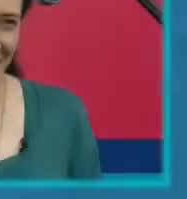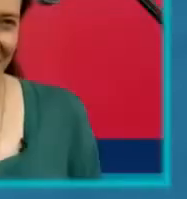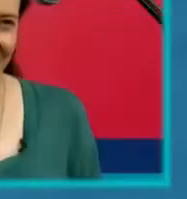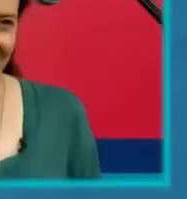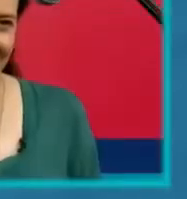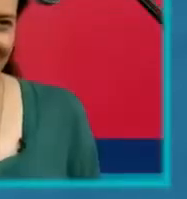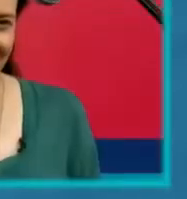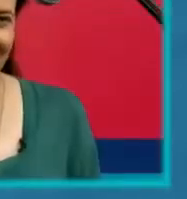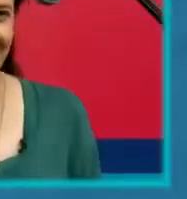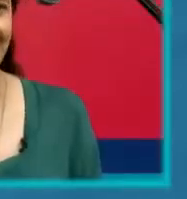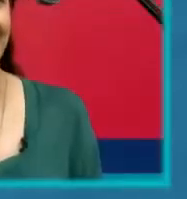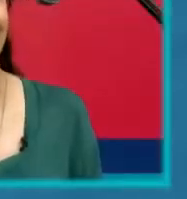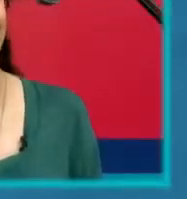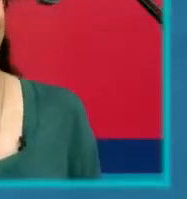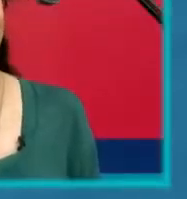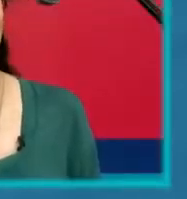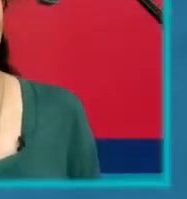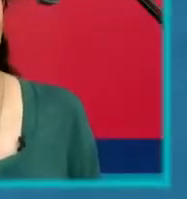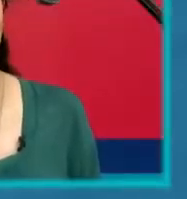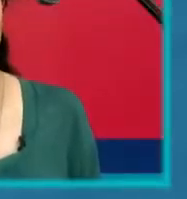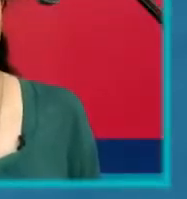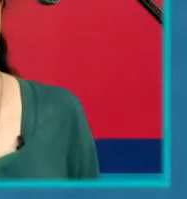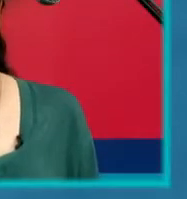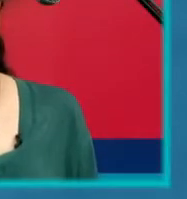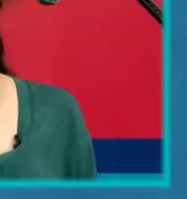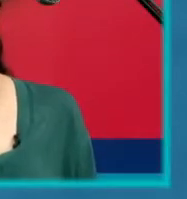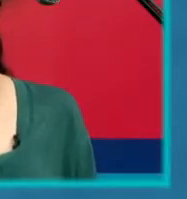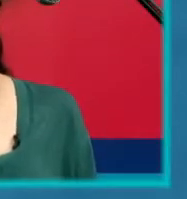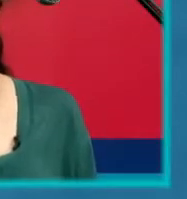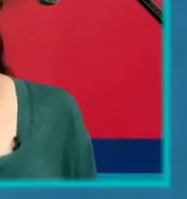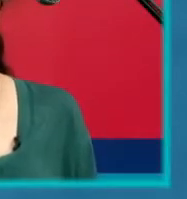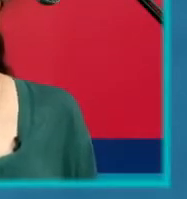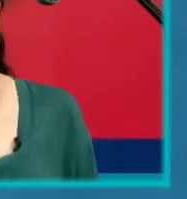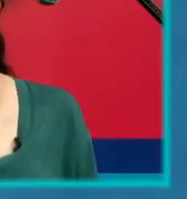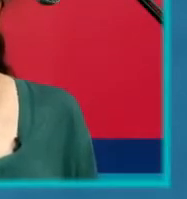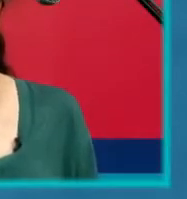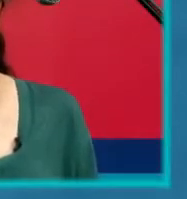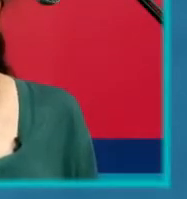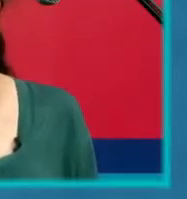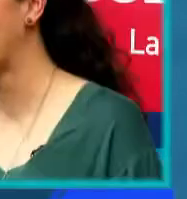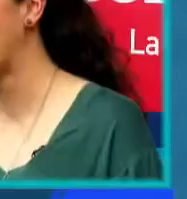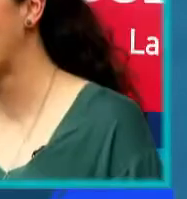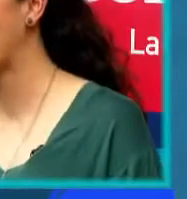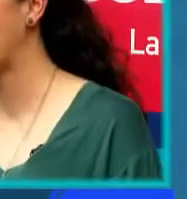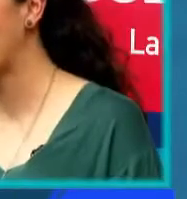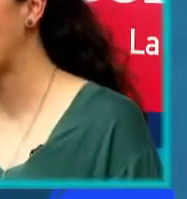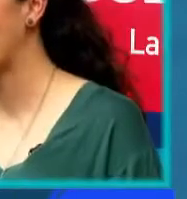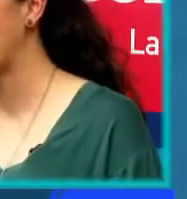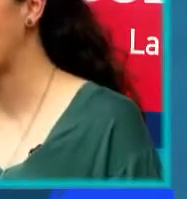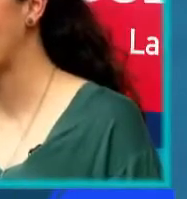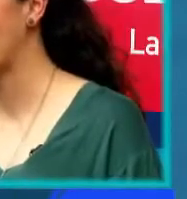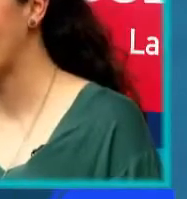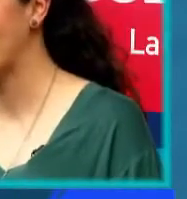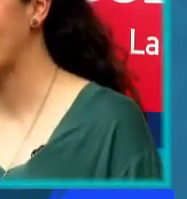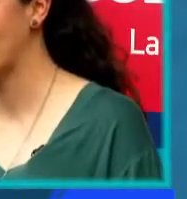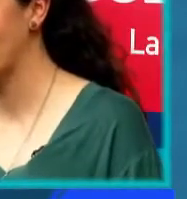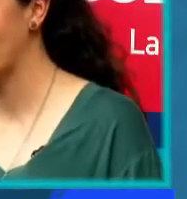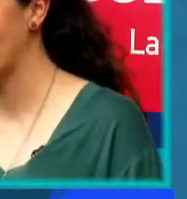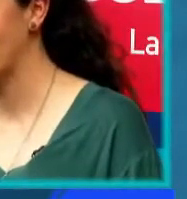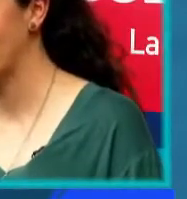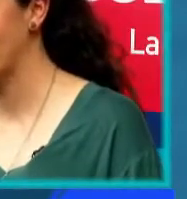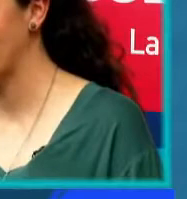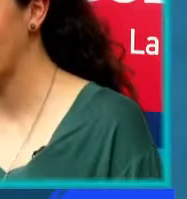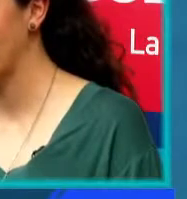una mujer apasionada, un amante de la música boliviana. Conocer a cualquier persona iba a